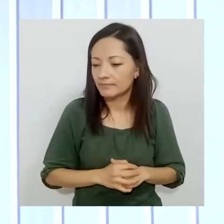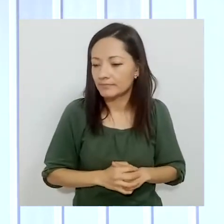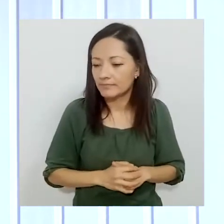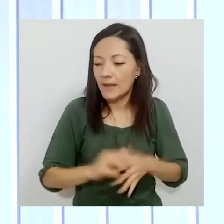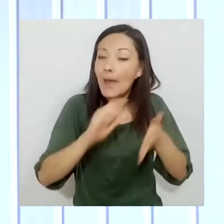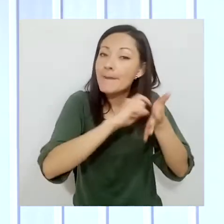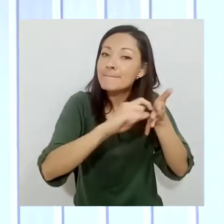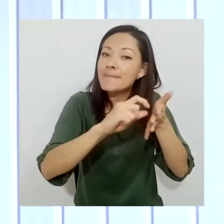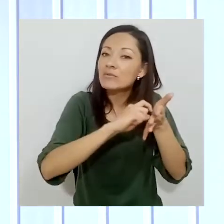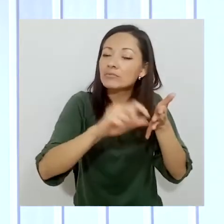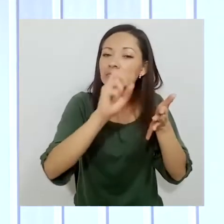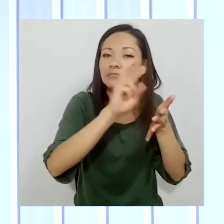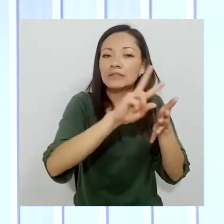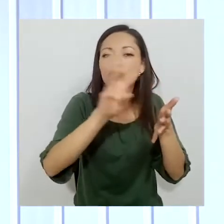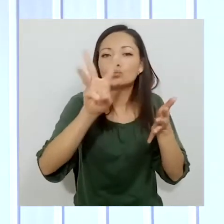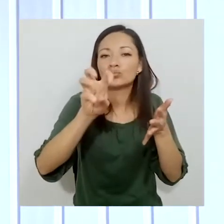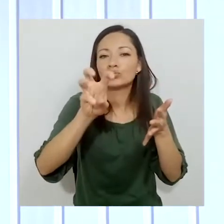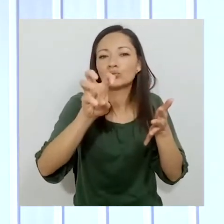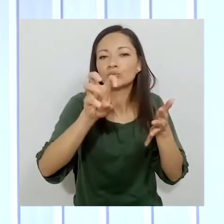Versículo 28.